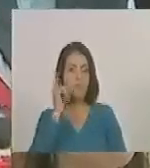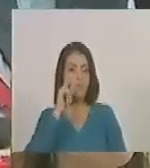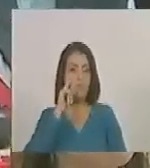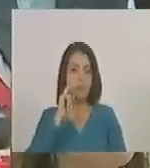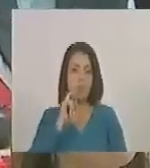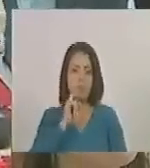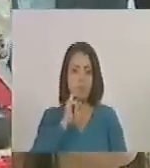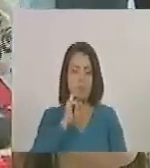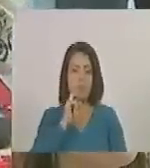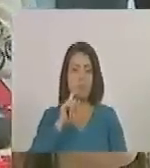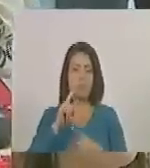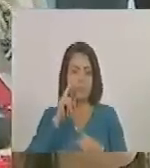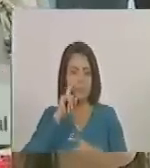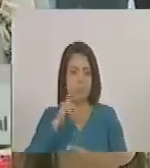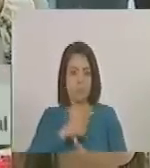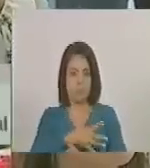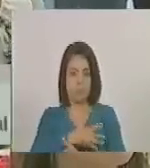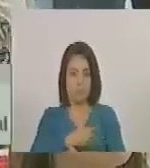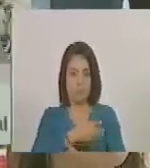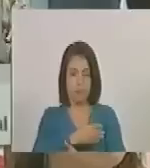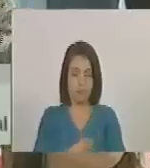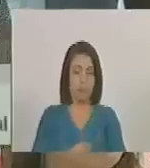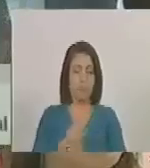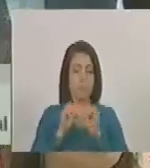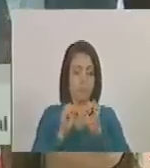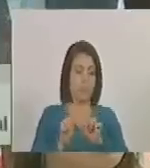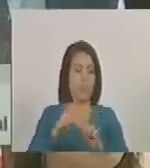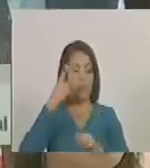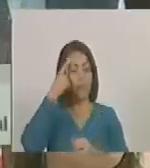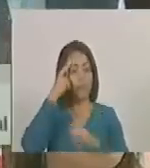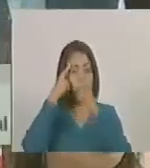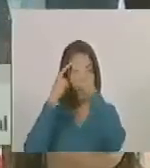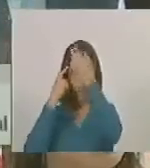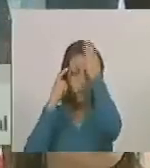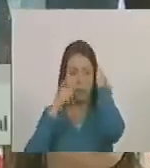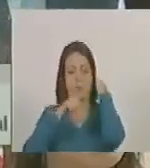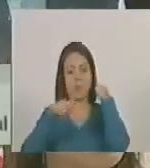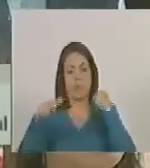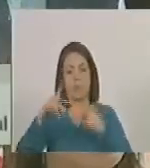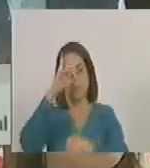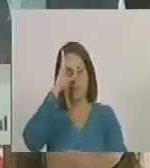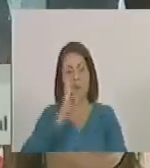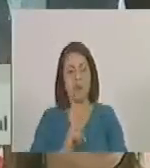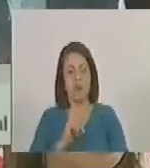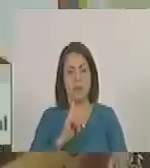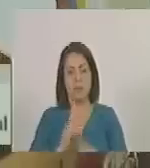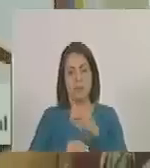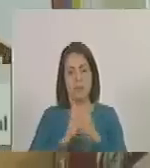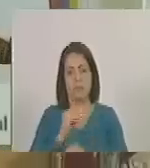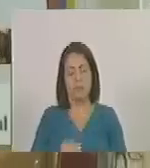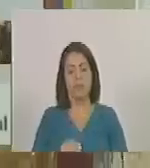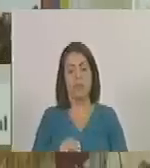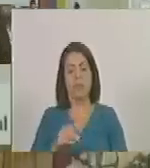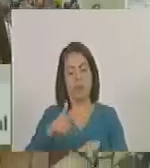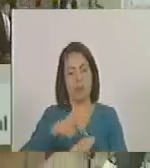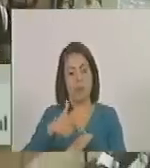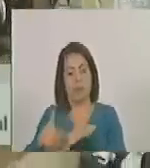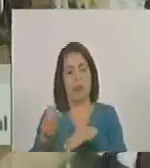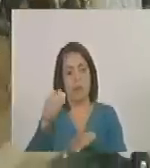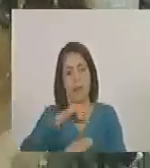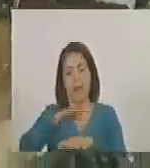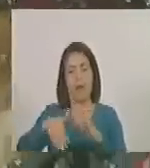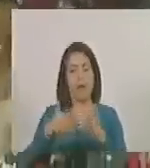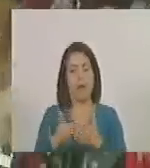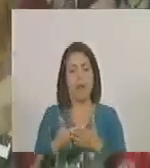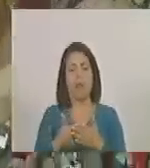embarazadas y en periodo de lactancia materna, para reconocer a las personas con discapacidad y extender a